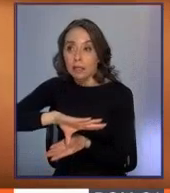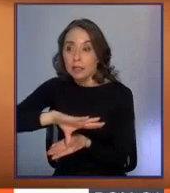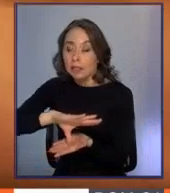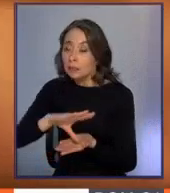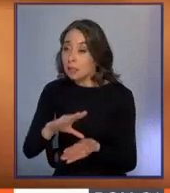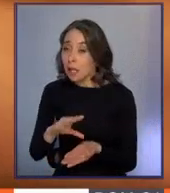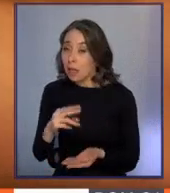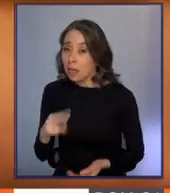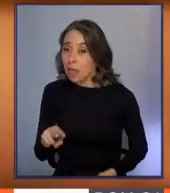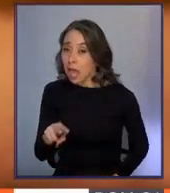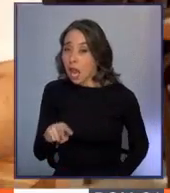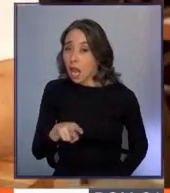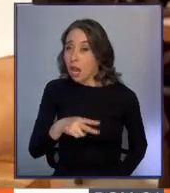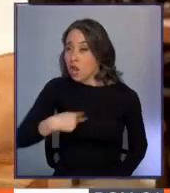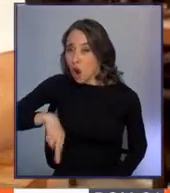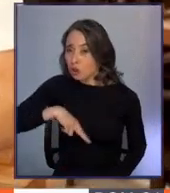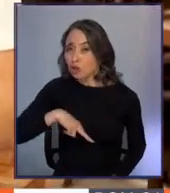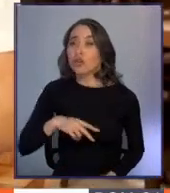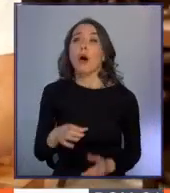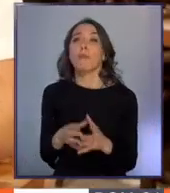Notro. Muchas gracias.